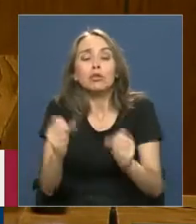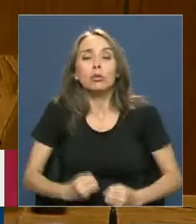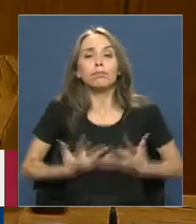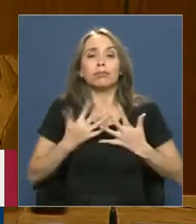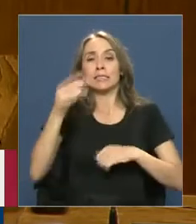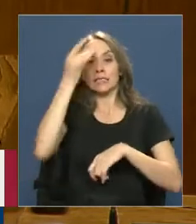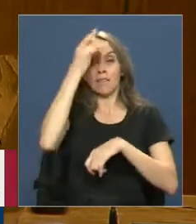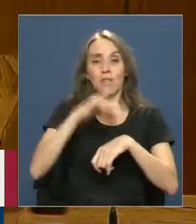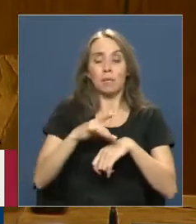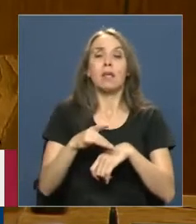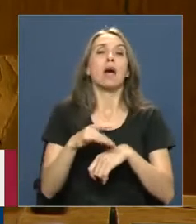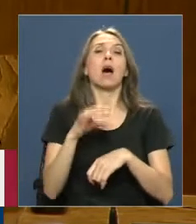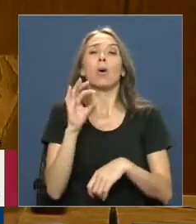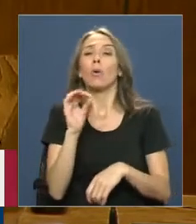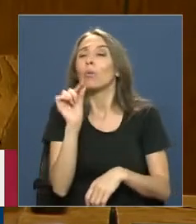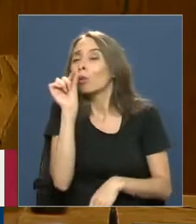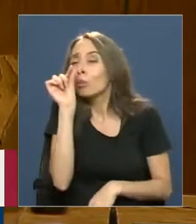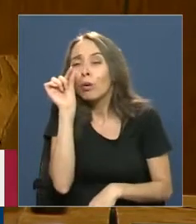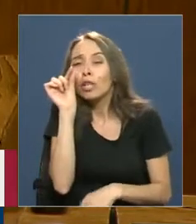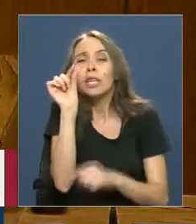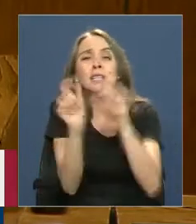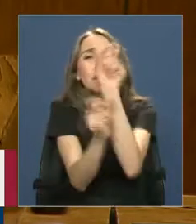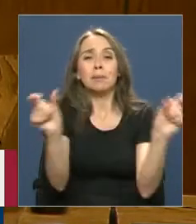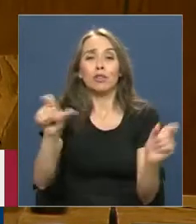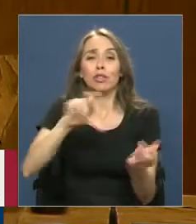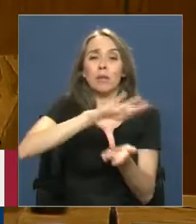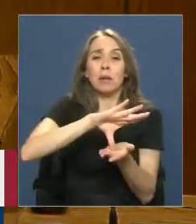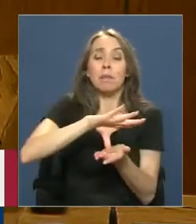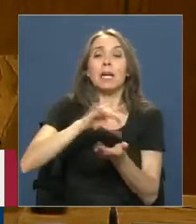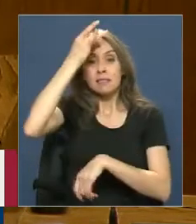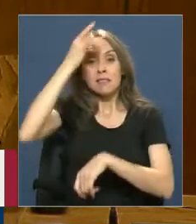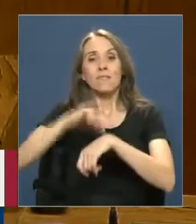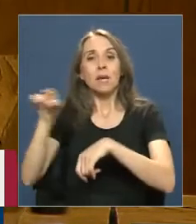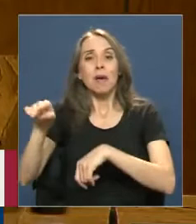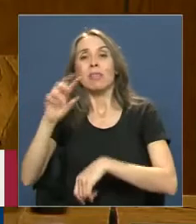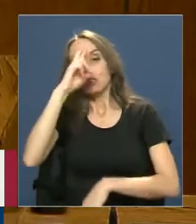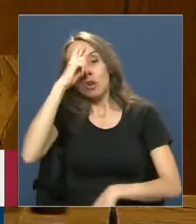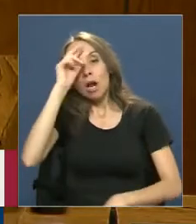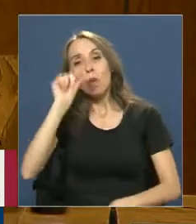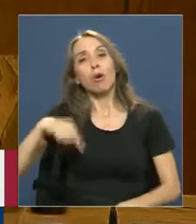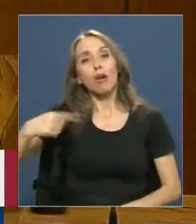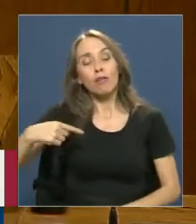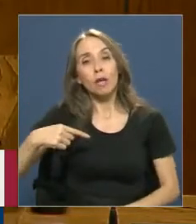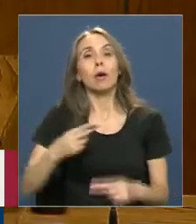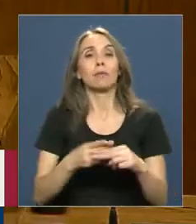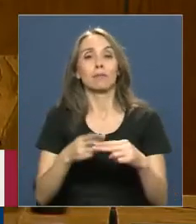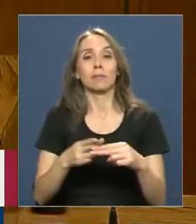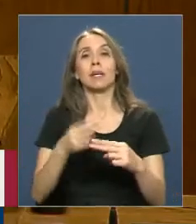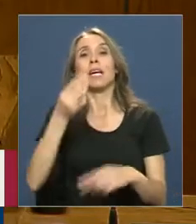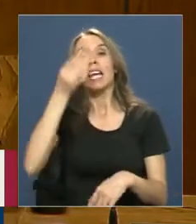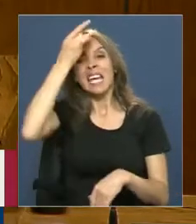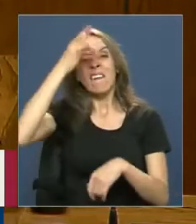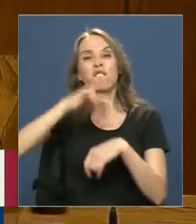o a una proporción muy reducida de la población. No obstante, también ser conocida como enfermedades